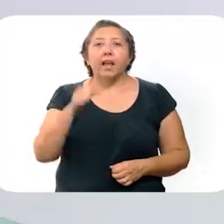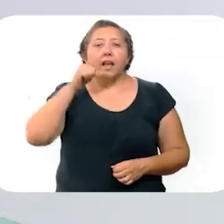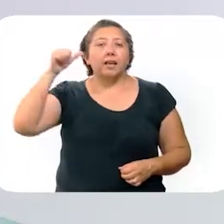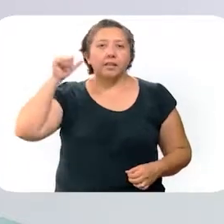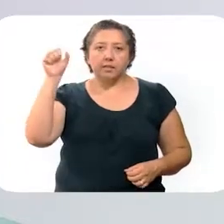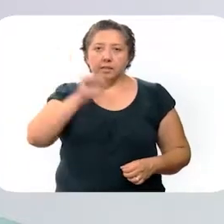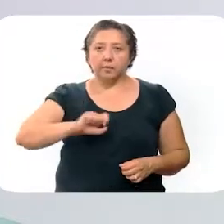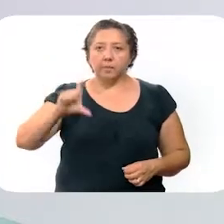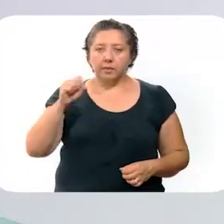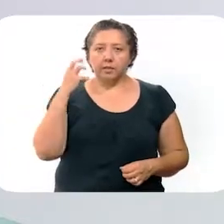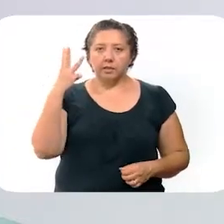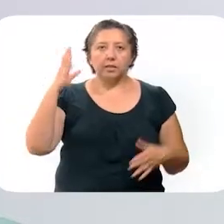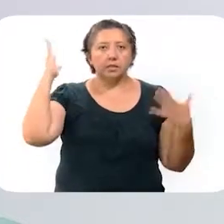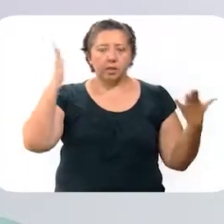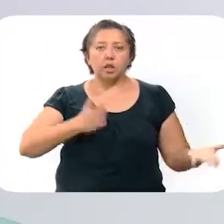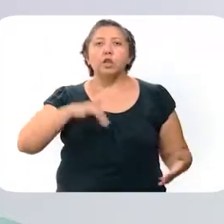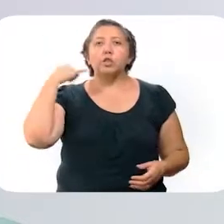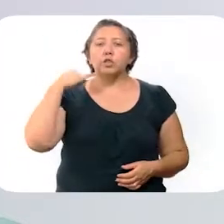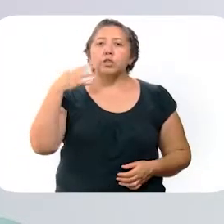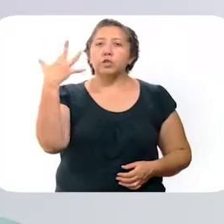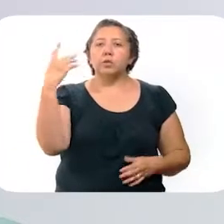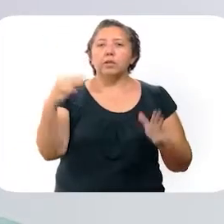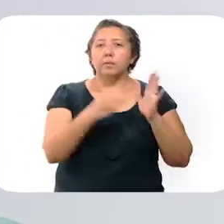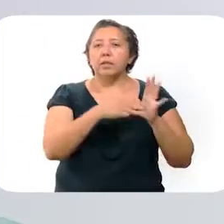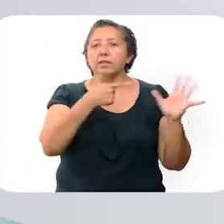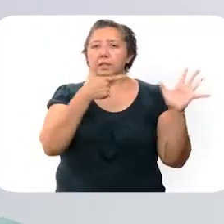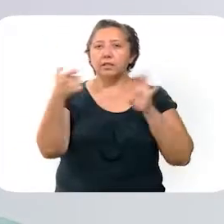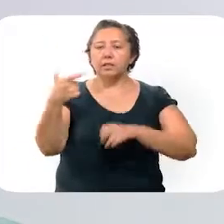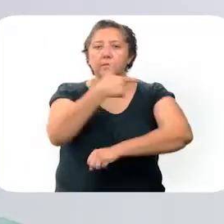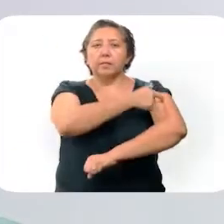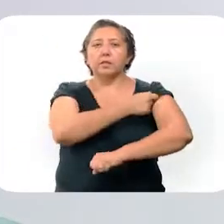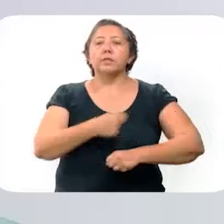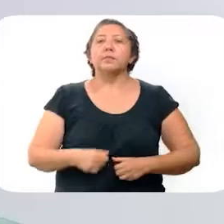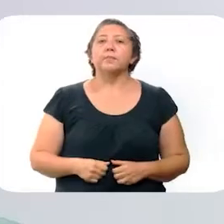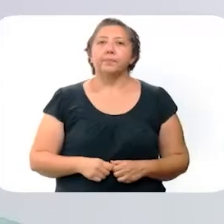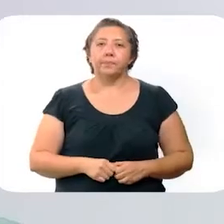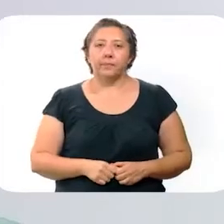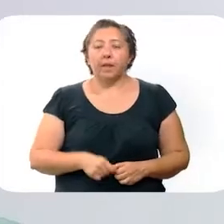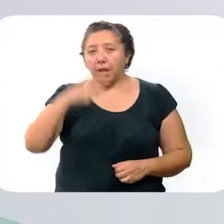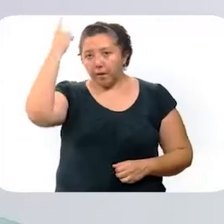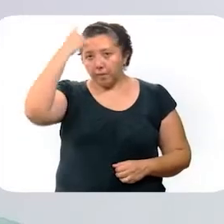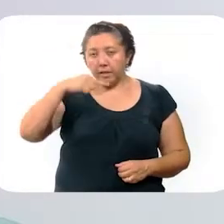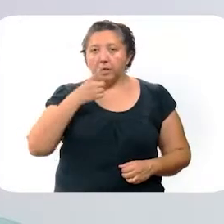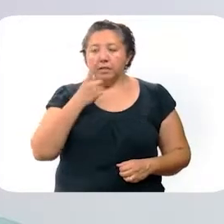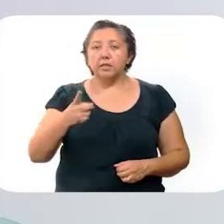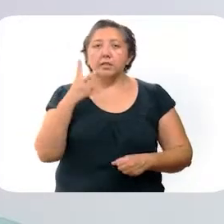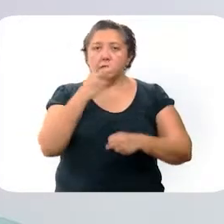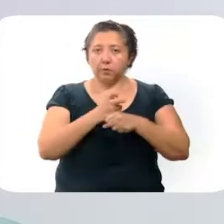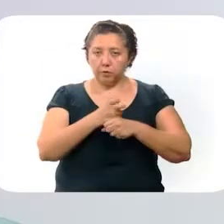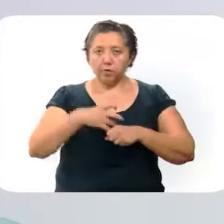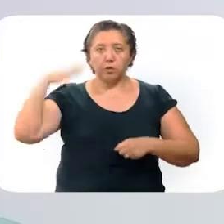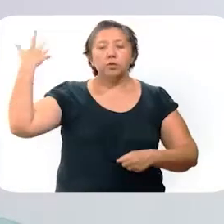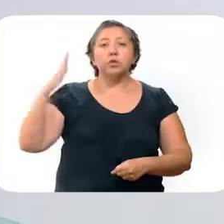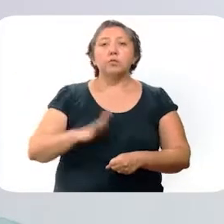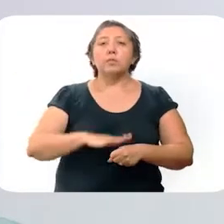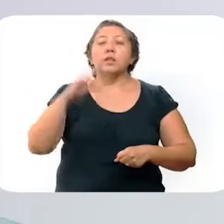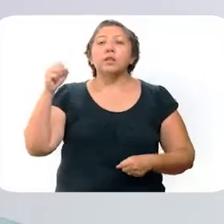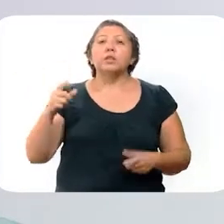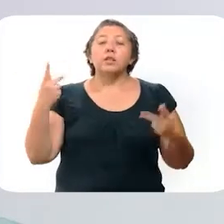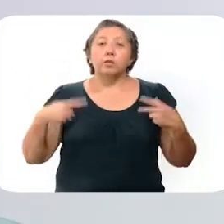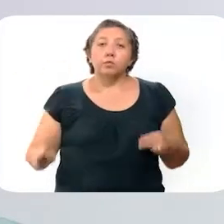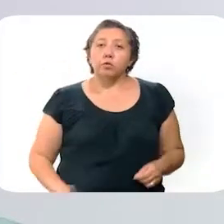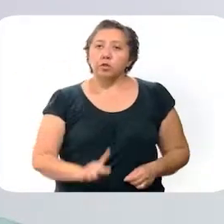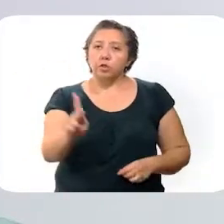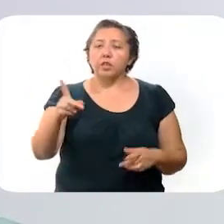Ayer, sábado 23, llegaron a Yucatán 50.700 vacunas contra el coronavirus para aplicar la segunda dosis a los adultos mayores